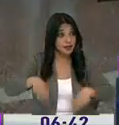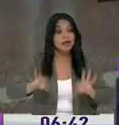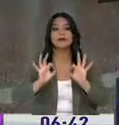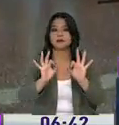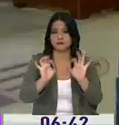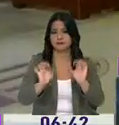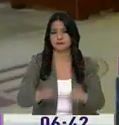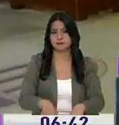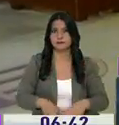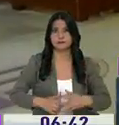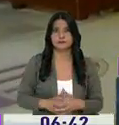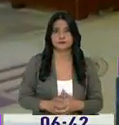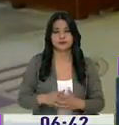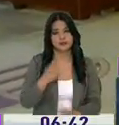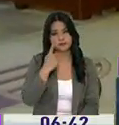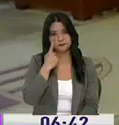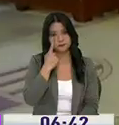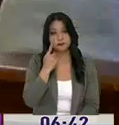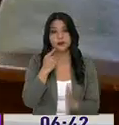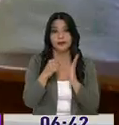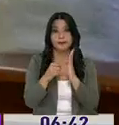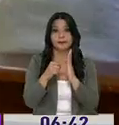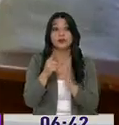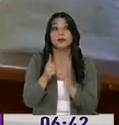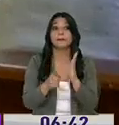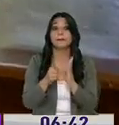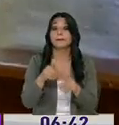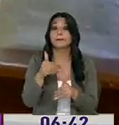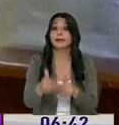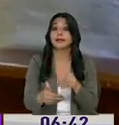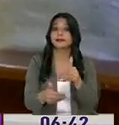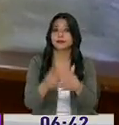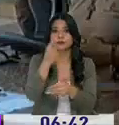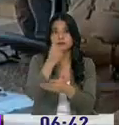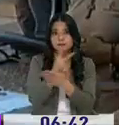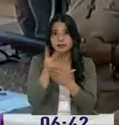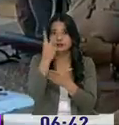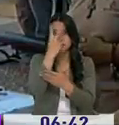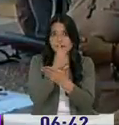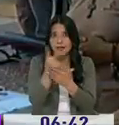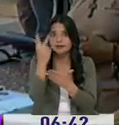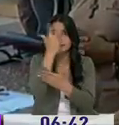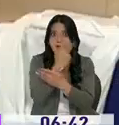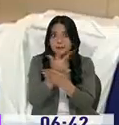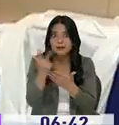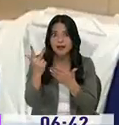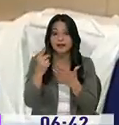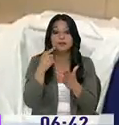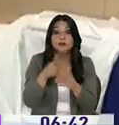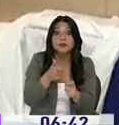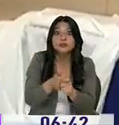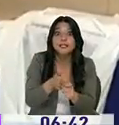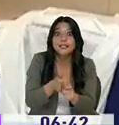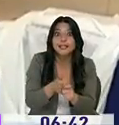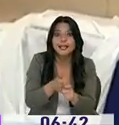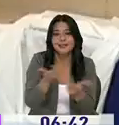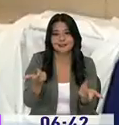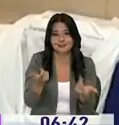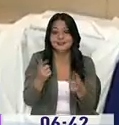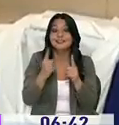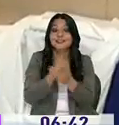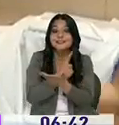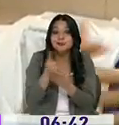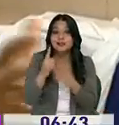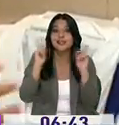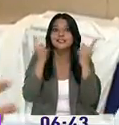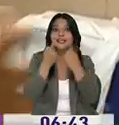controlada. Estamos pendientes en lo que sucederá en unas semanas ya, que se nos viene la Semana Mayor para los cristianos, como es la Semana Santa, y